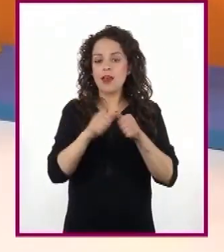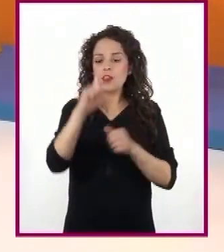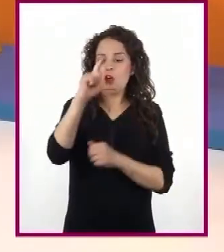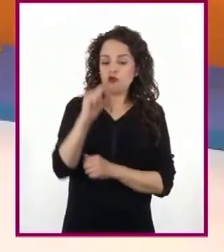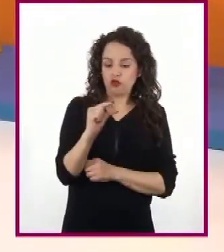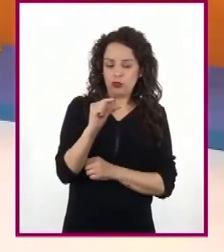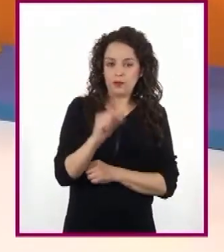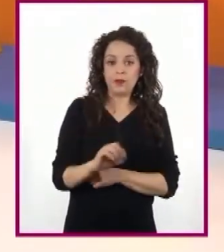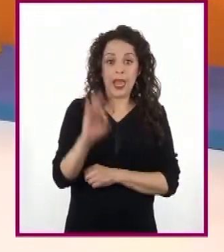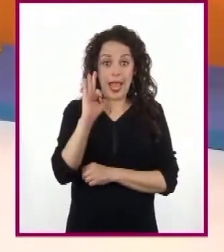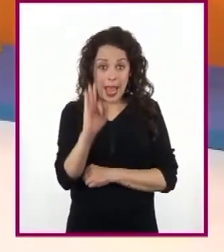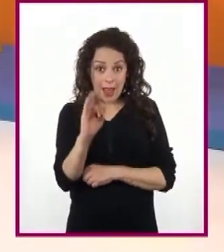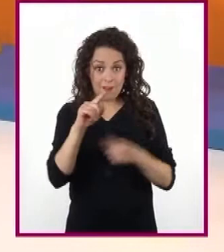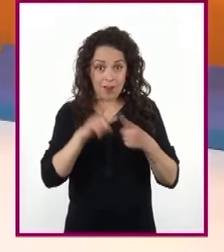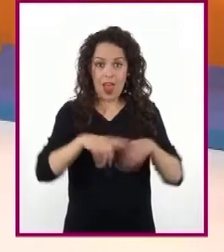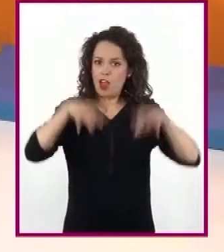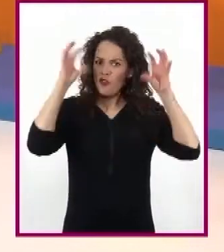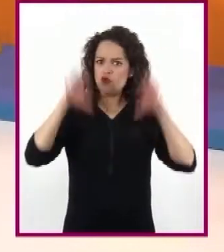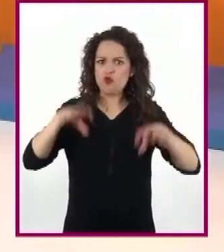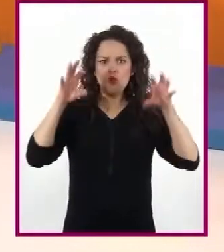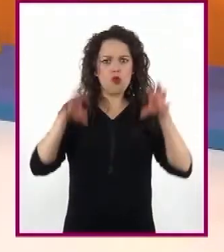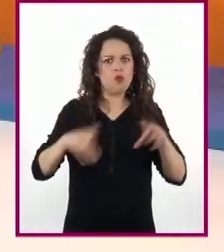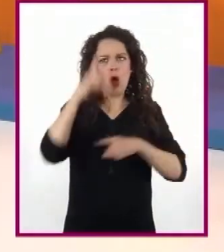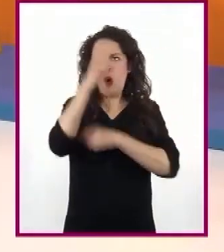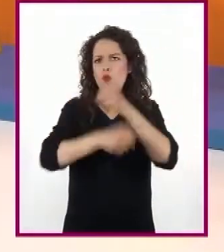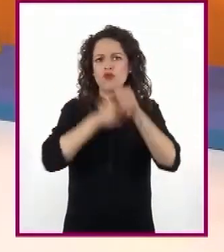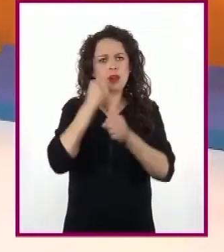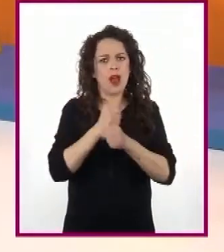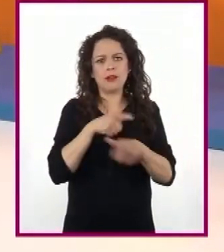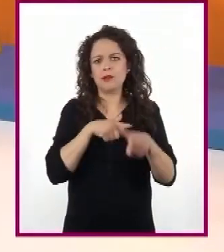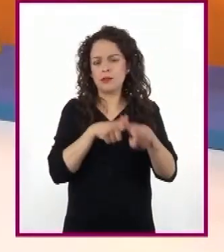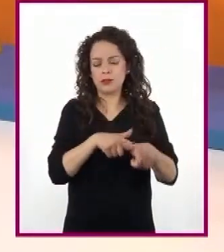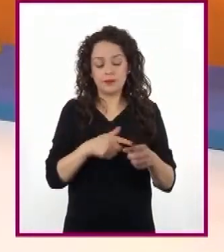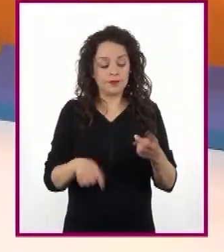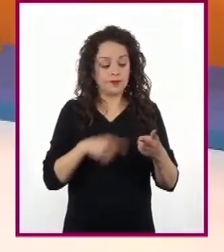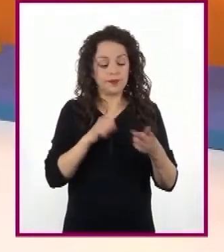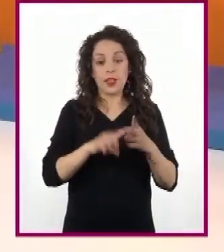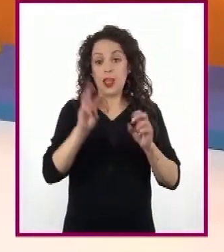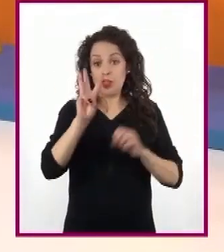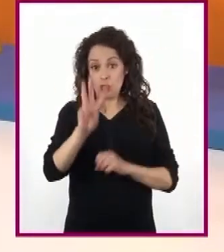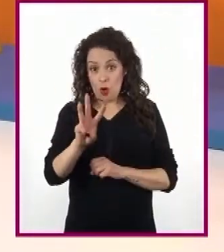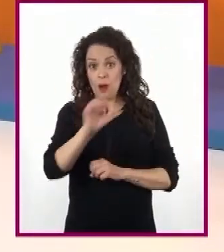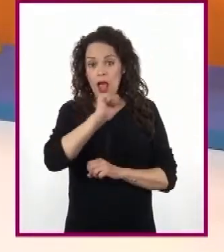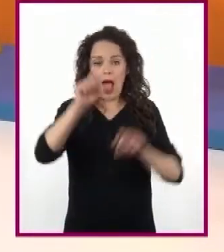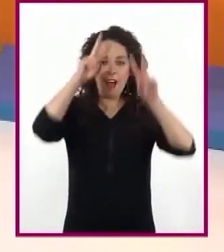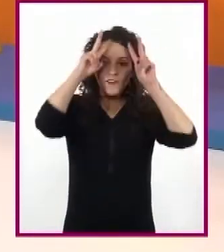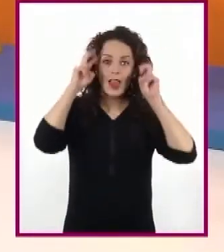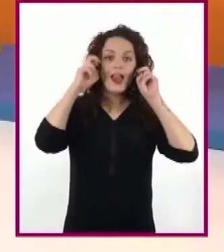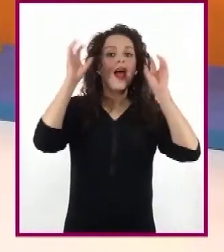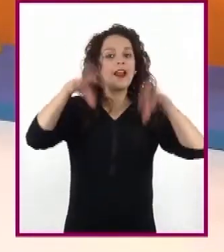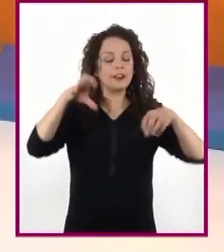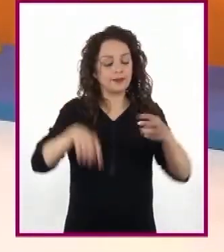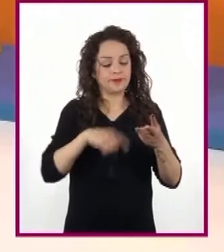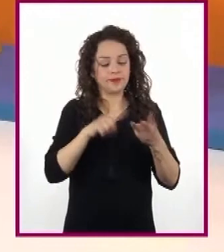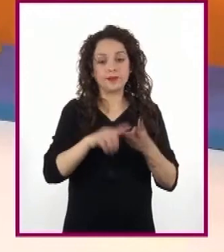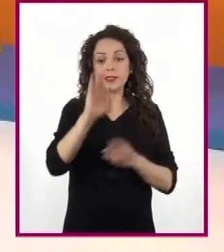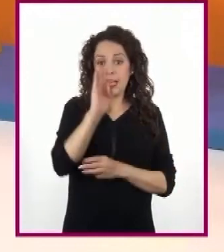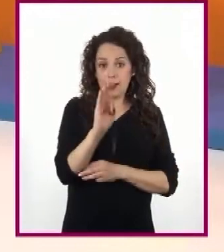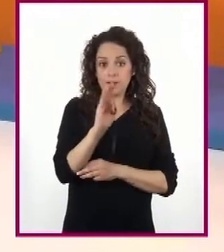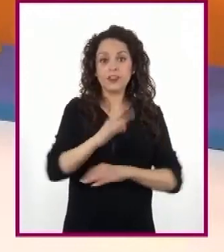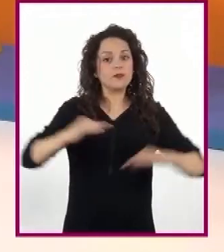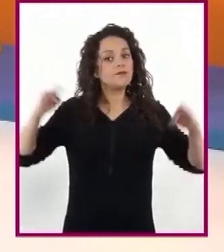F indica lluvias todo el año. W, lluvias en verano. S, lluvias en